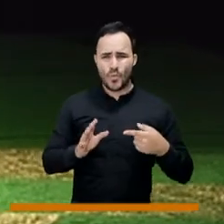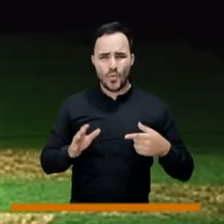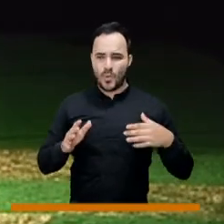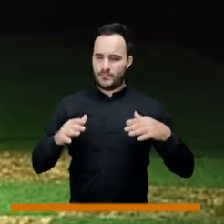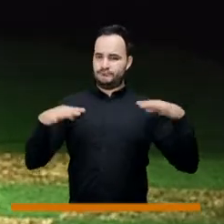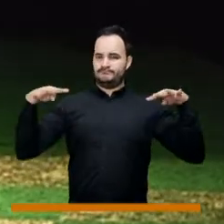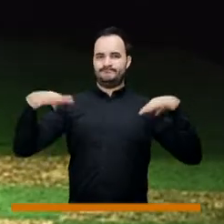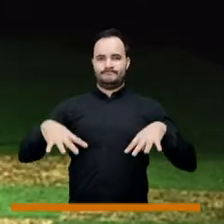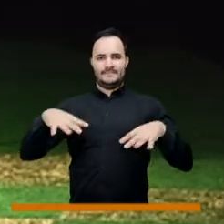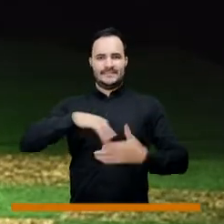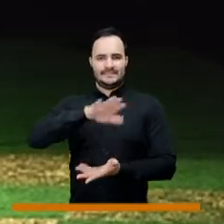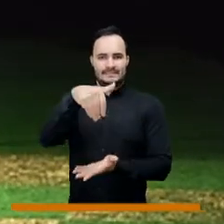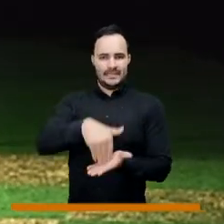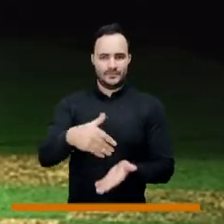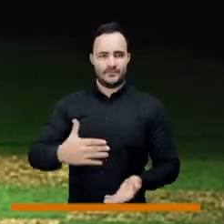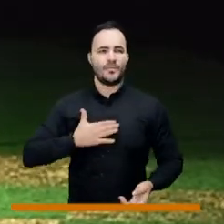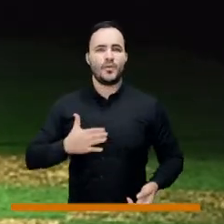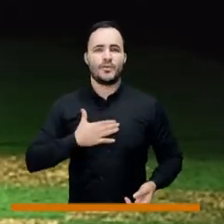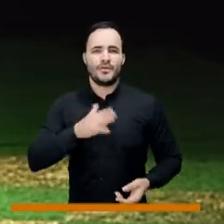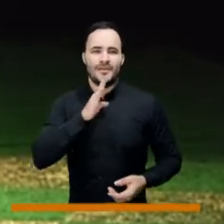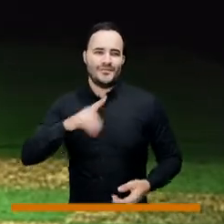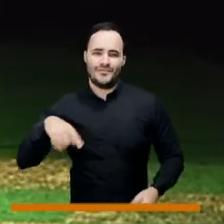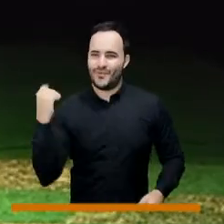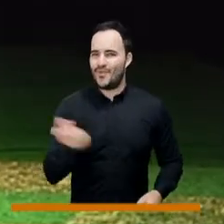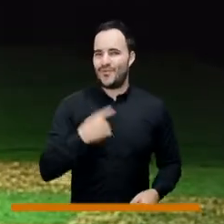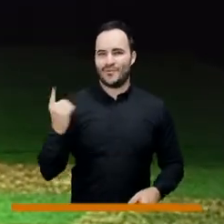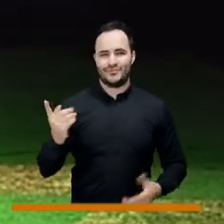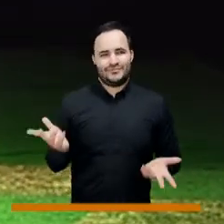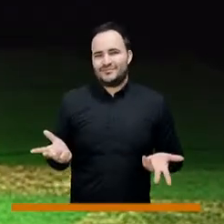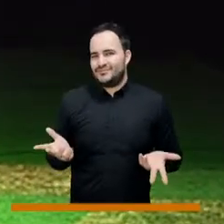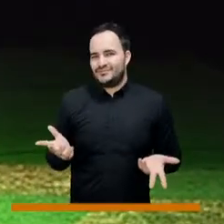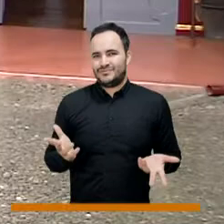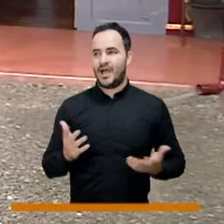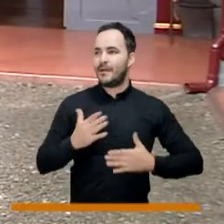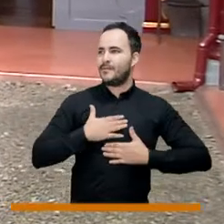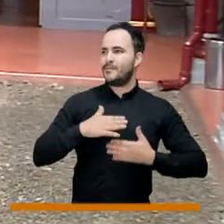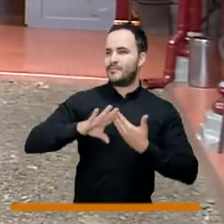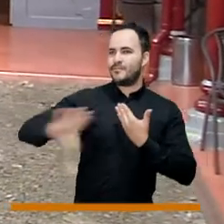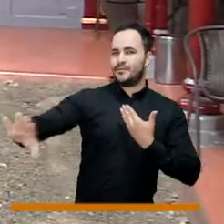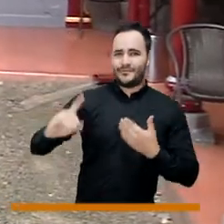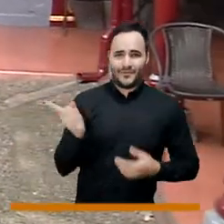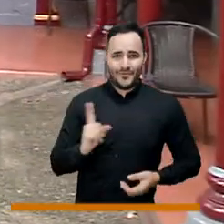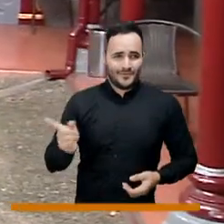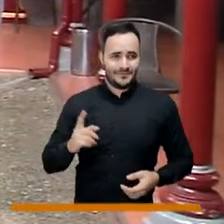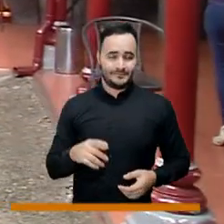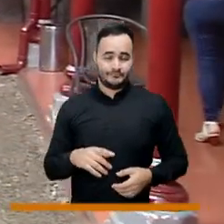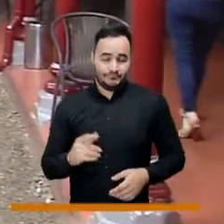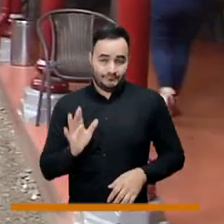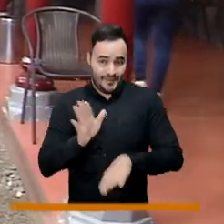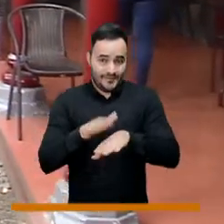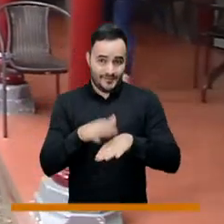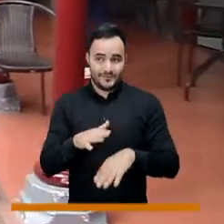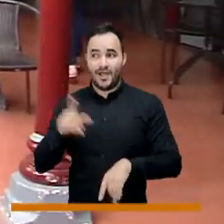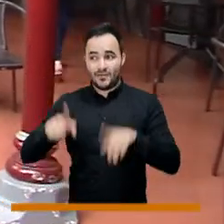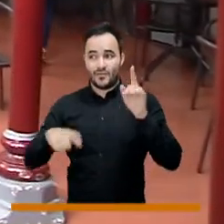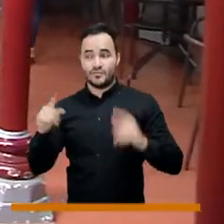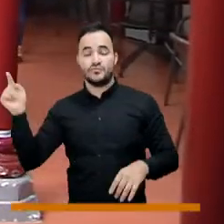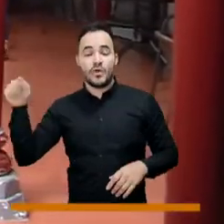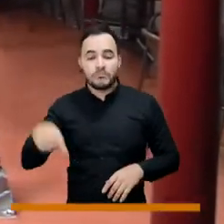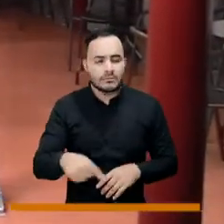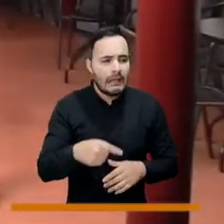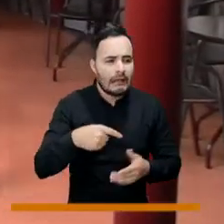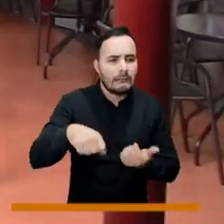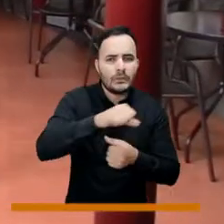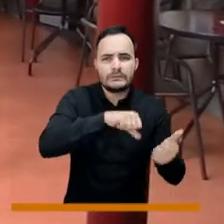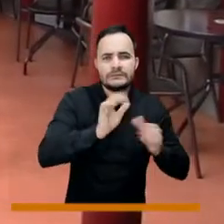la cultura, sino hacia ese centro, que es el barrio de todos y que es el de nadie. Porque por ahí pasamos todos, ahí tenemos que ir todos a hacer vueltas.